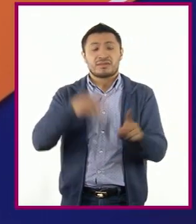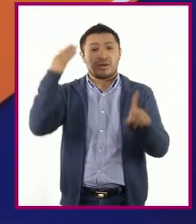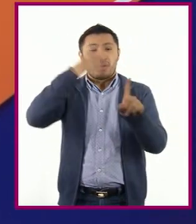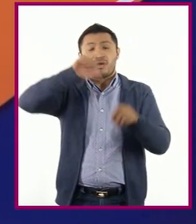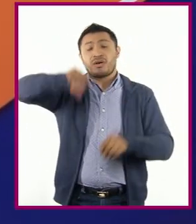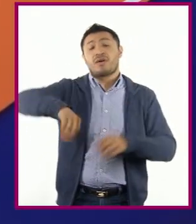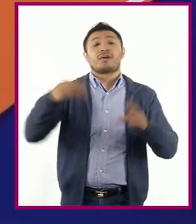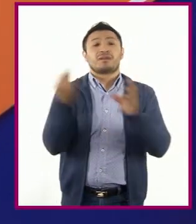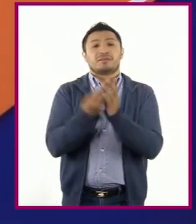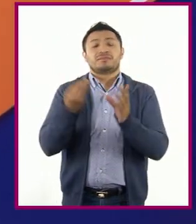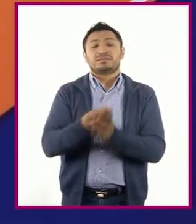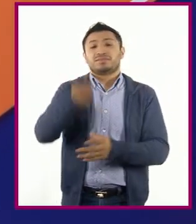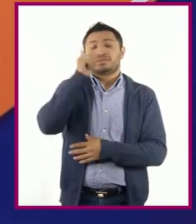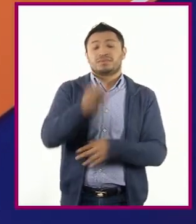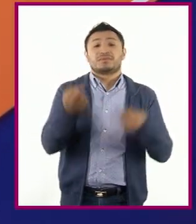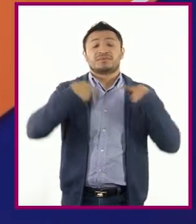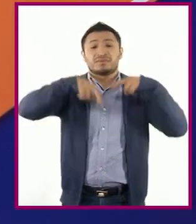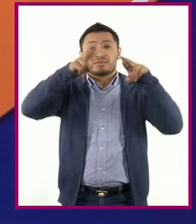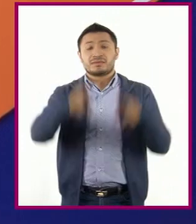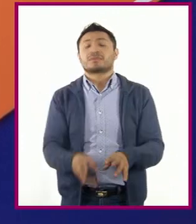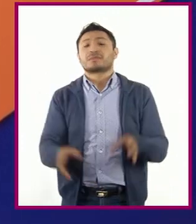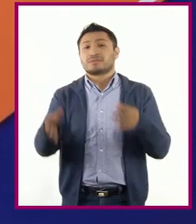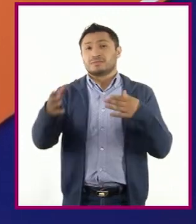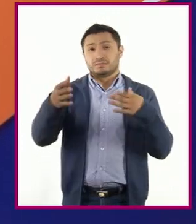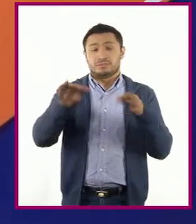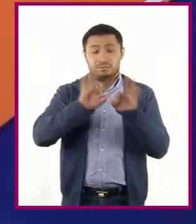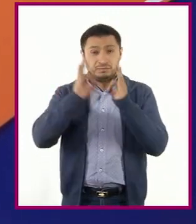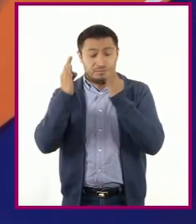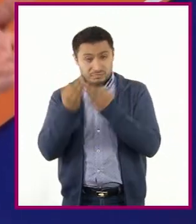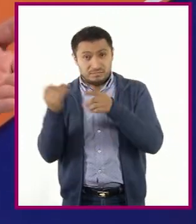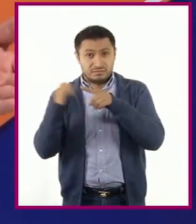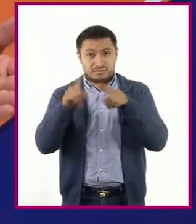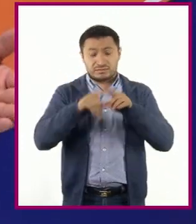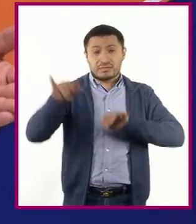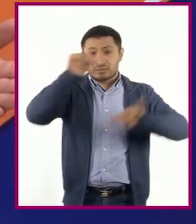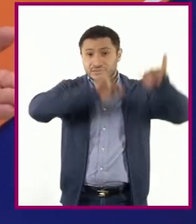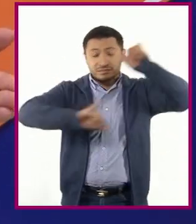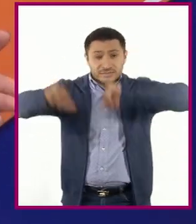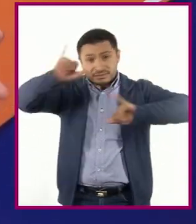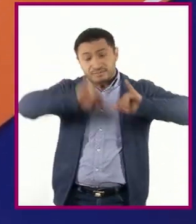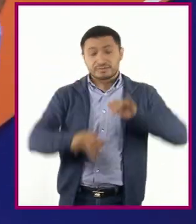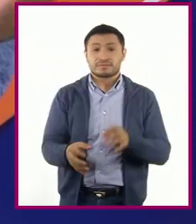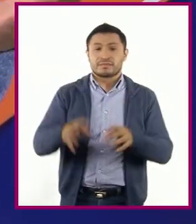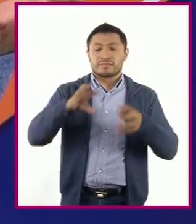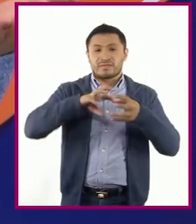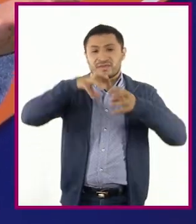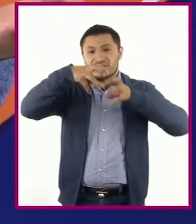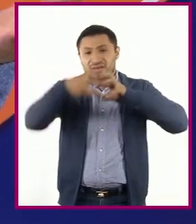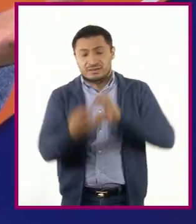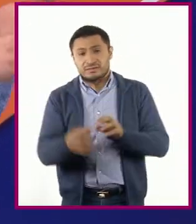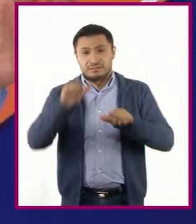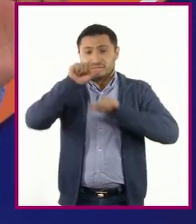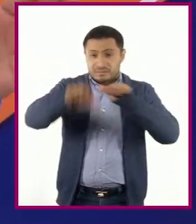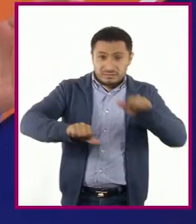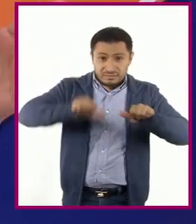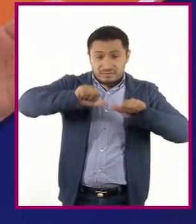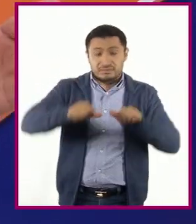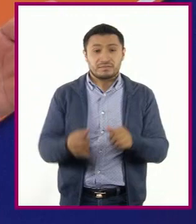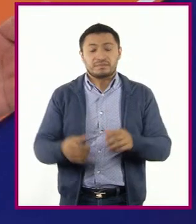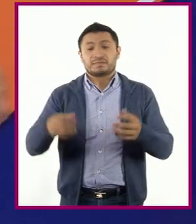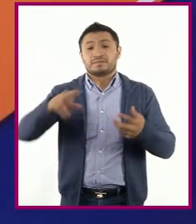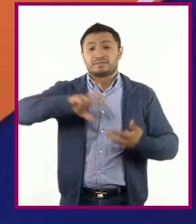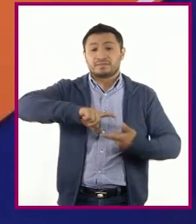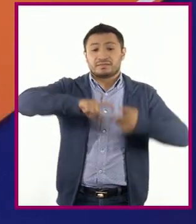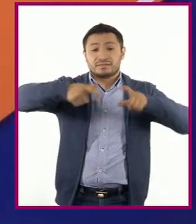de esta sesión es representar con modelos y simbología química elementos, moléculas, átomos, iones,